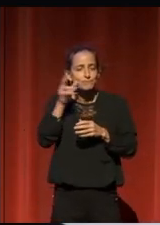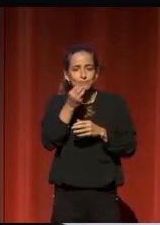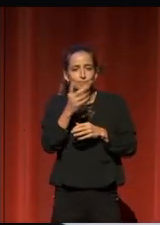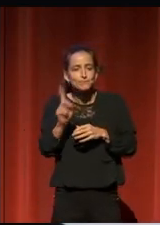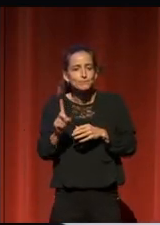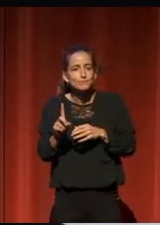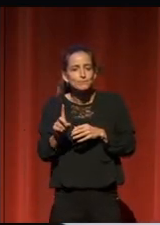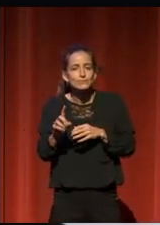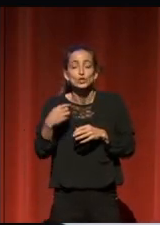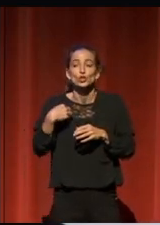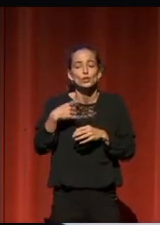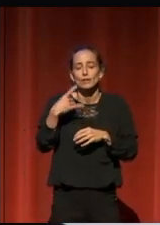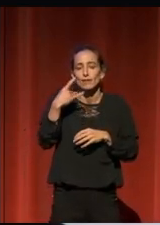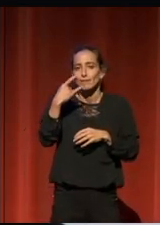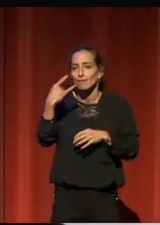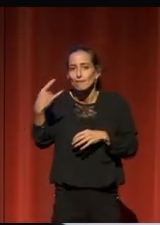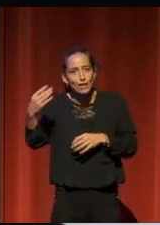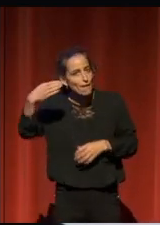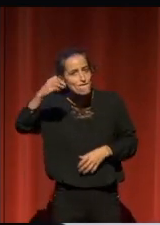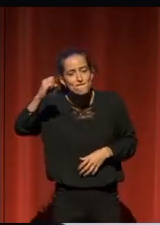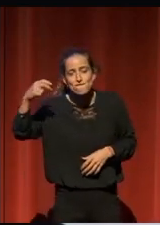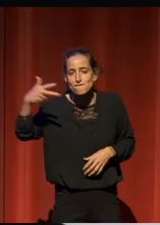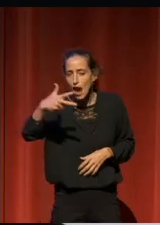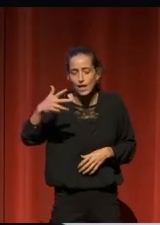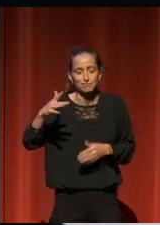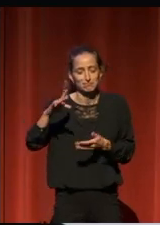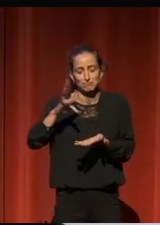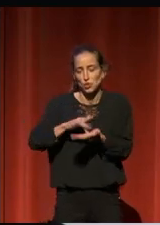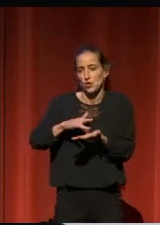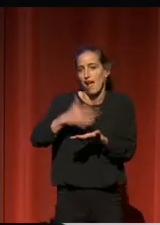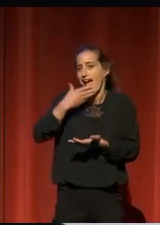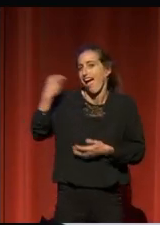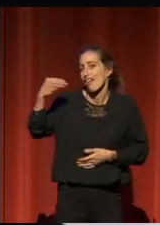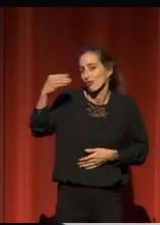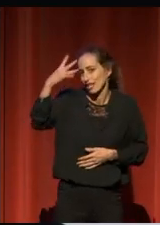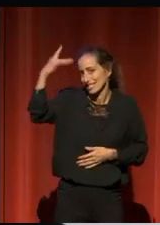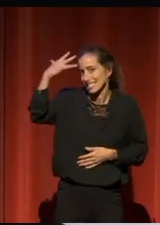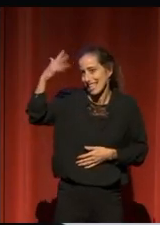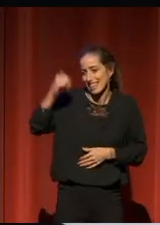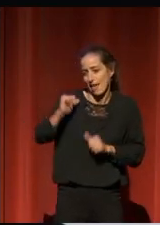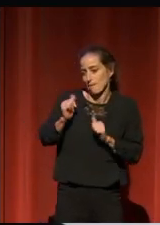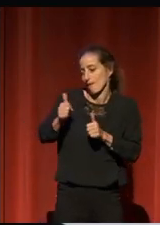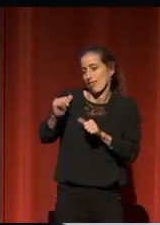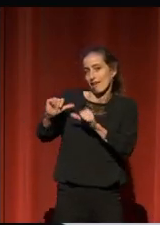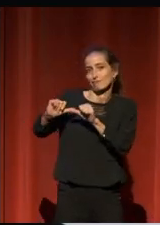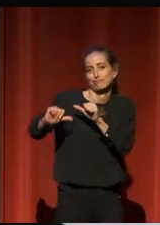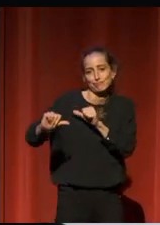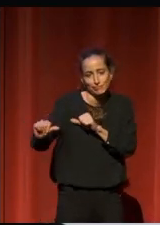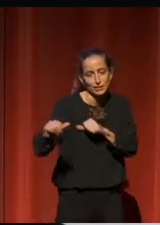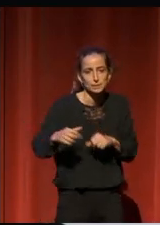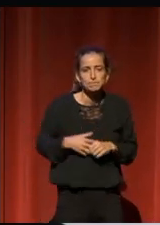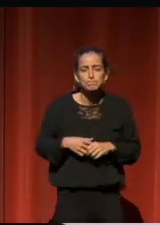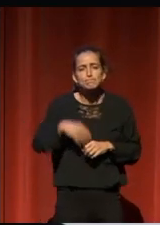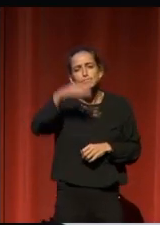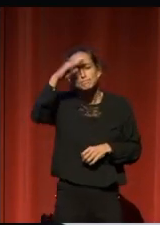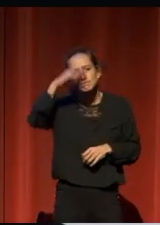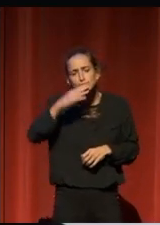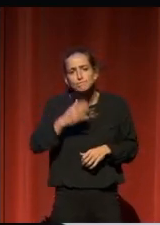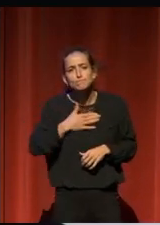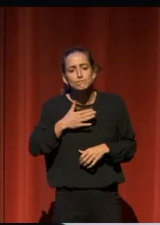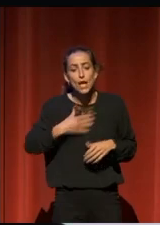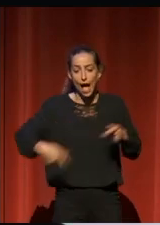con Bach desde mi más temprana adolescencia. Mi padre era